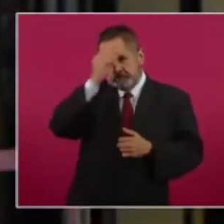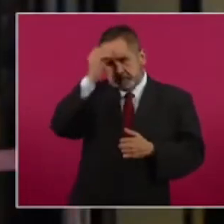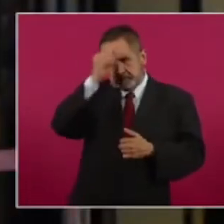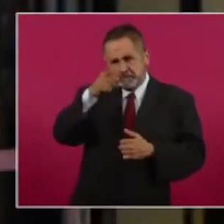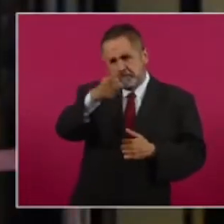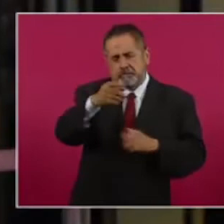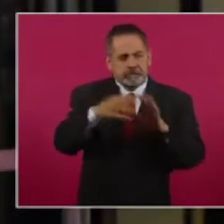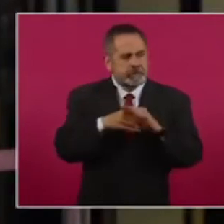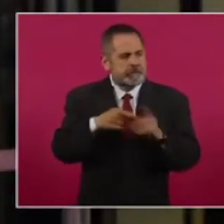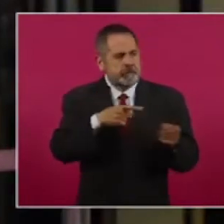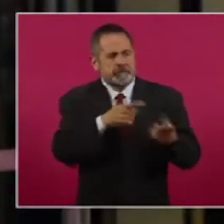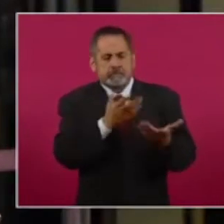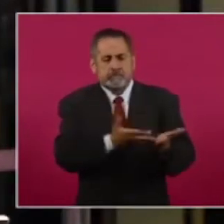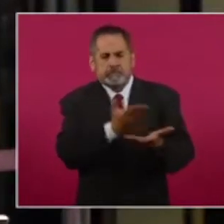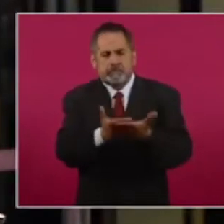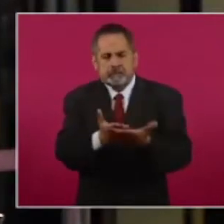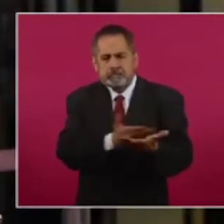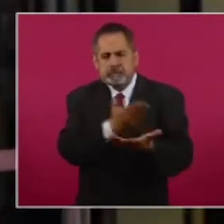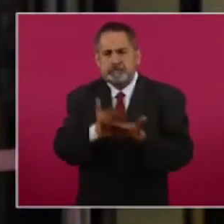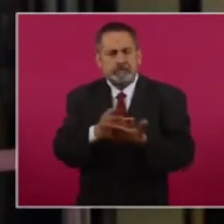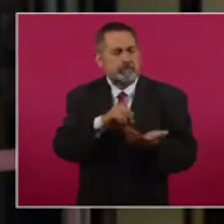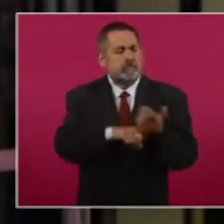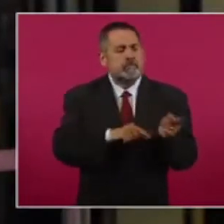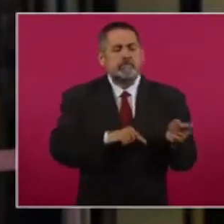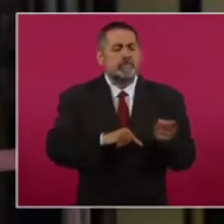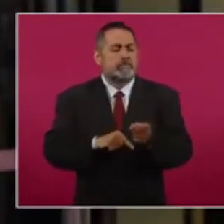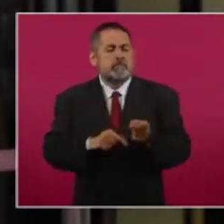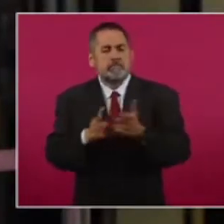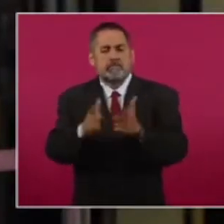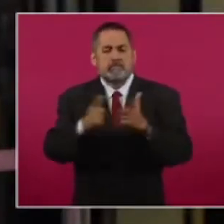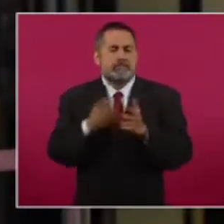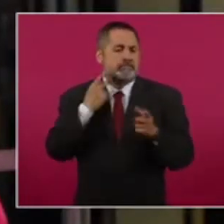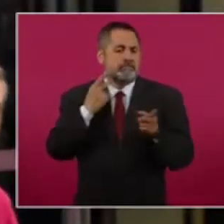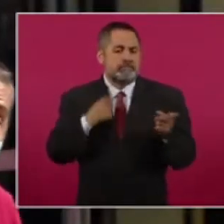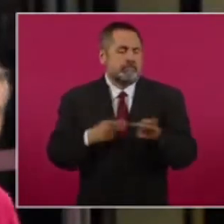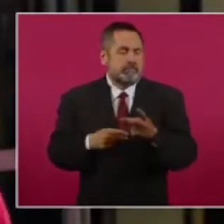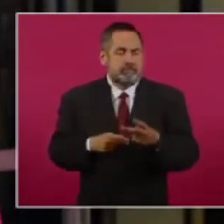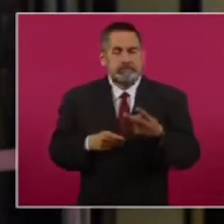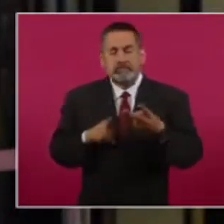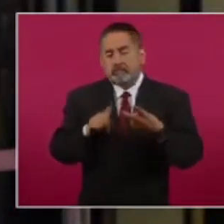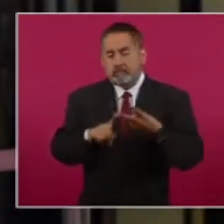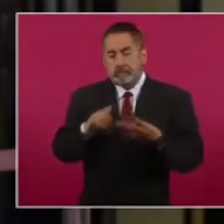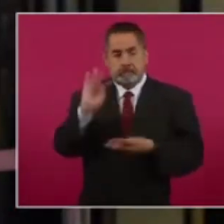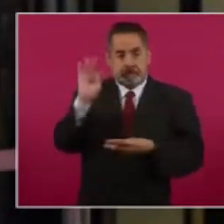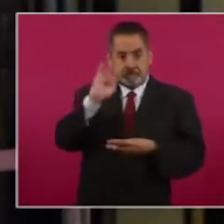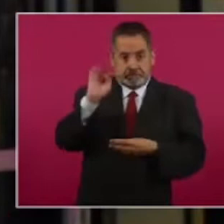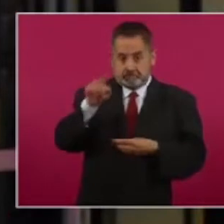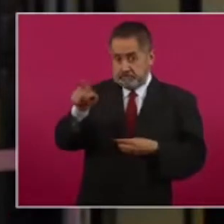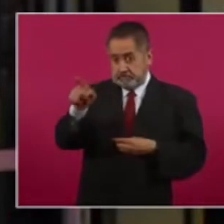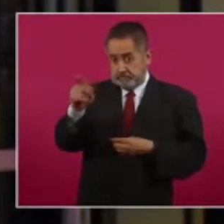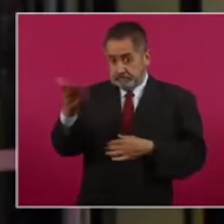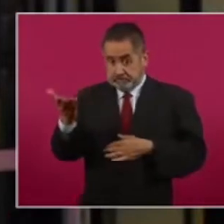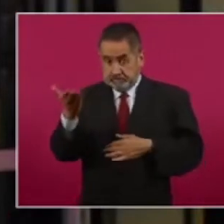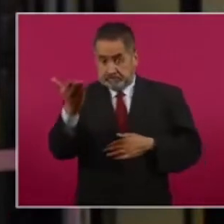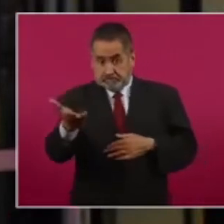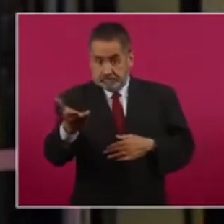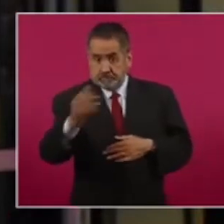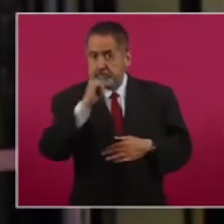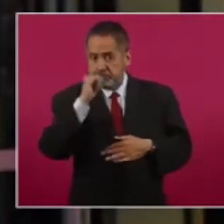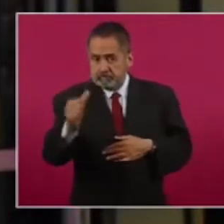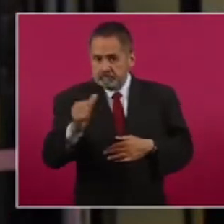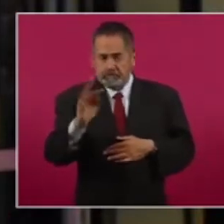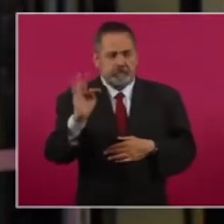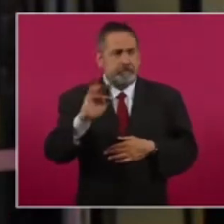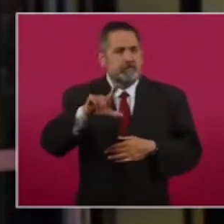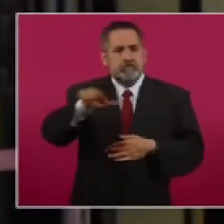de estas propuestas que presentan los partidos de oposición? Y, presidente, de no aprobarse su iniciativa que usted presenta, ¿qué